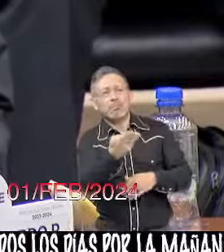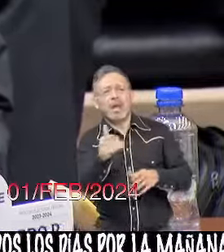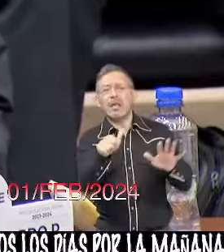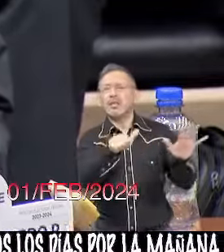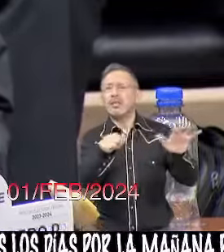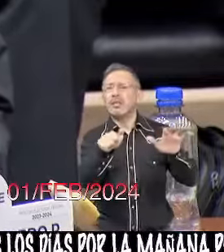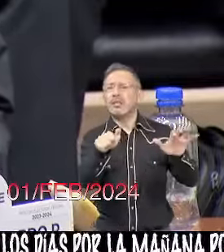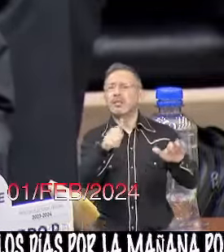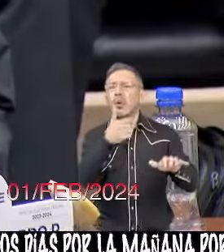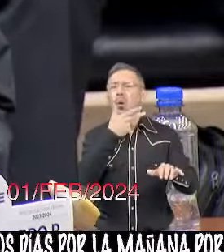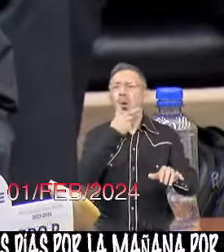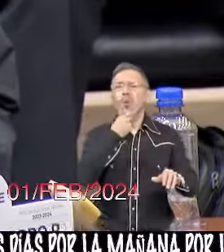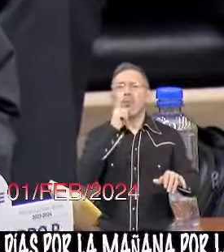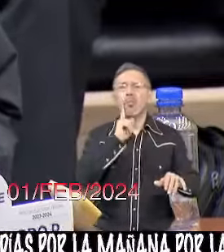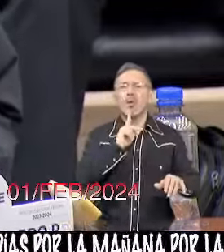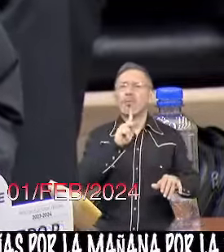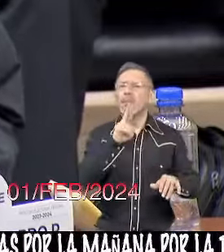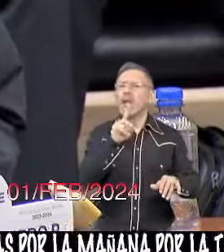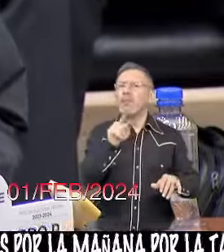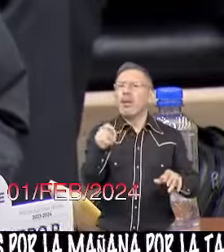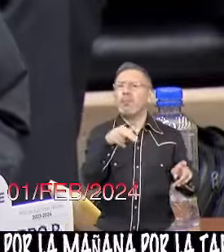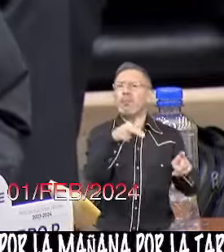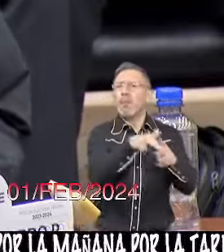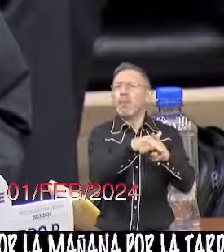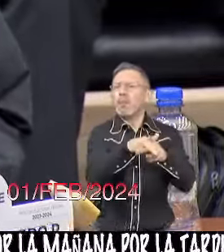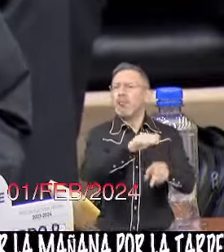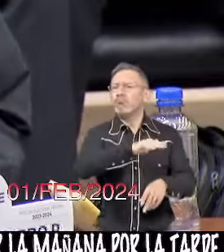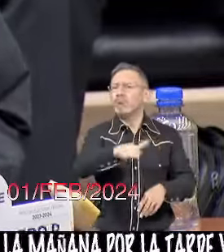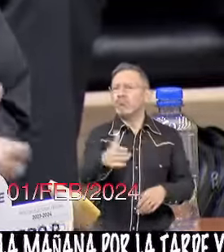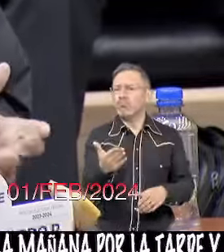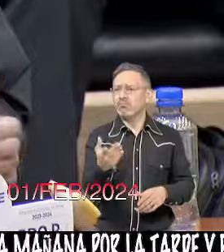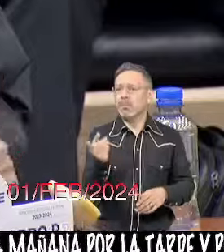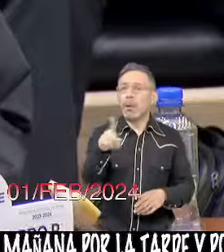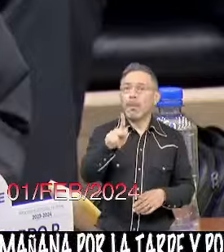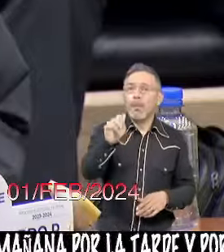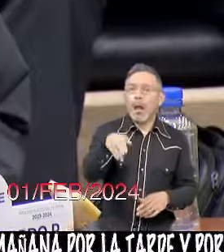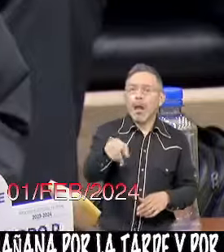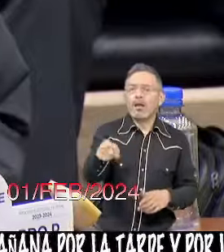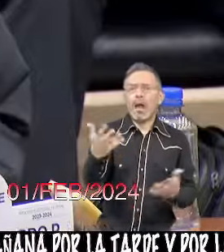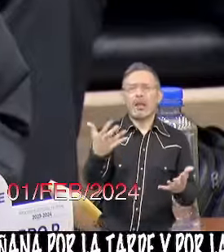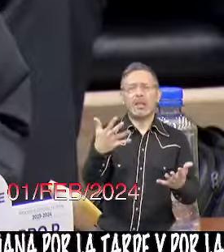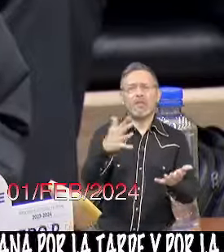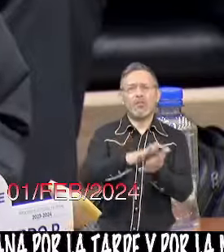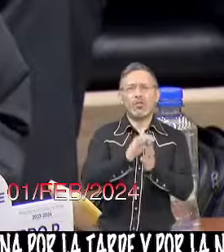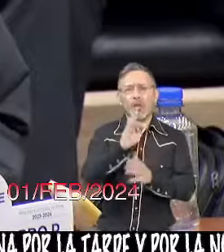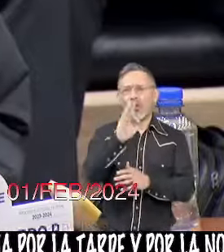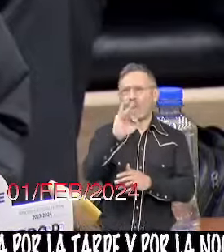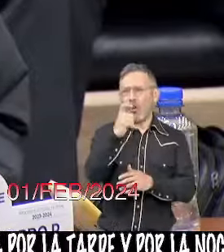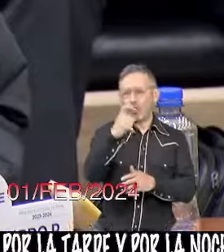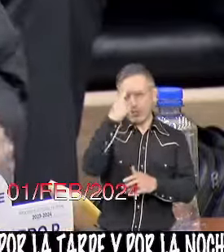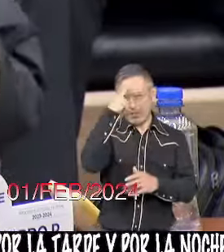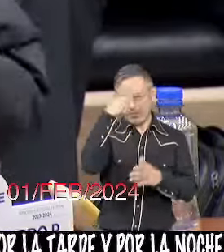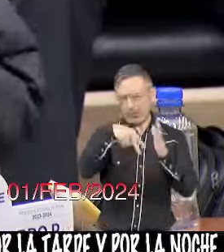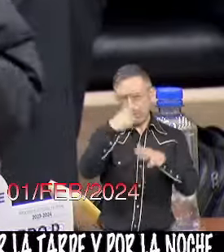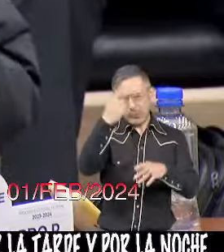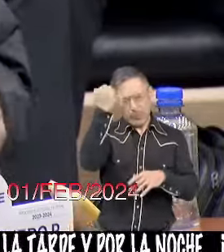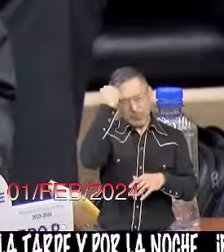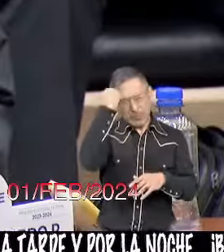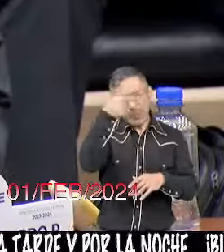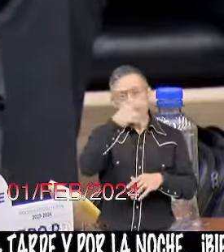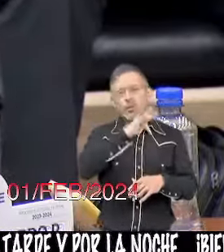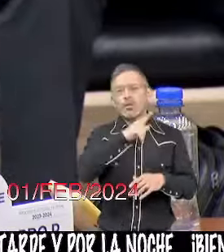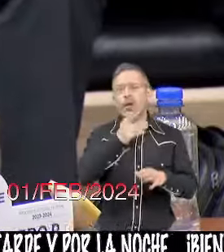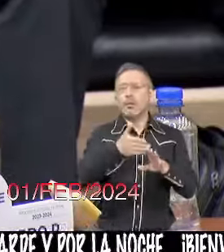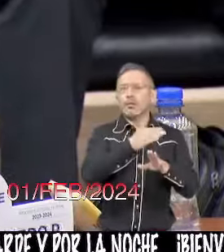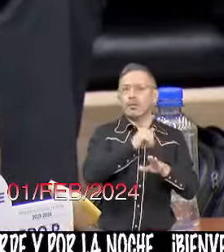y hombres perredistas. Acción Nacional llegó a hacer fraudes. Cabeza Hueca de Fox hizo un fraude nuevamente en 2006 que sufrió el